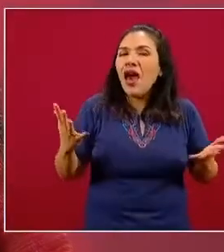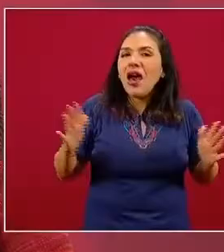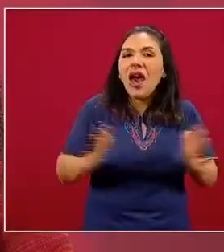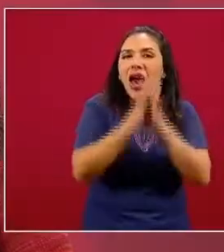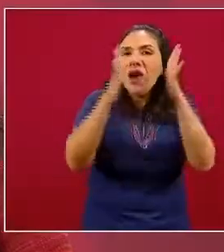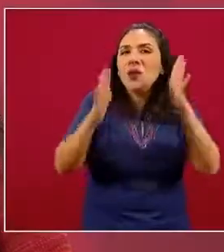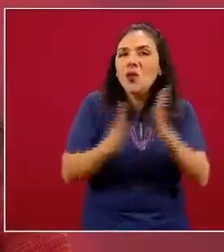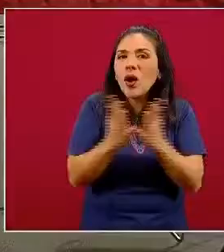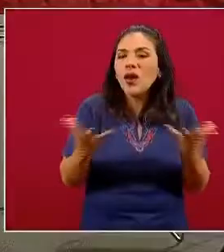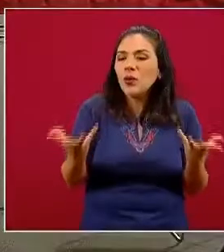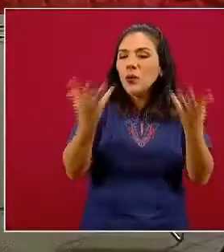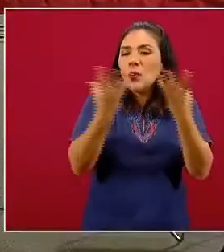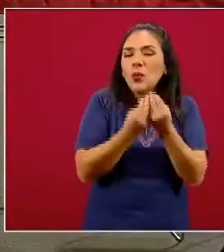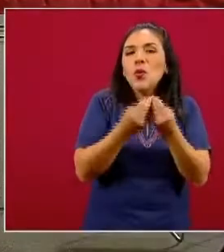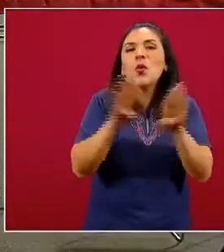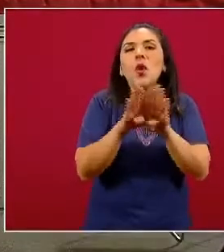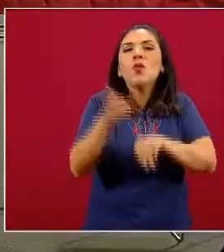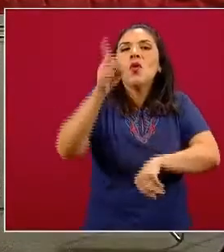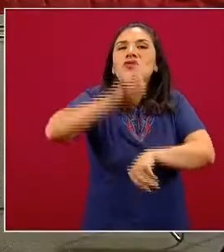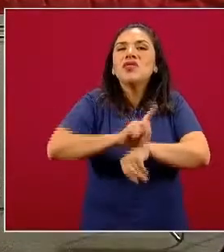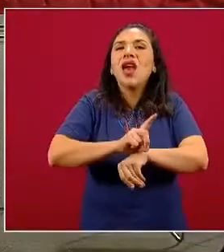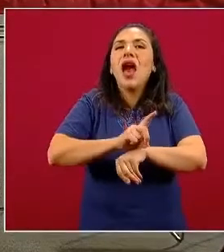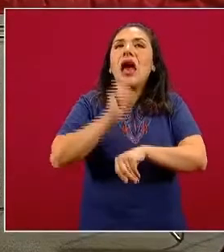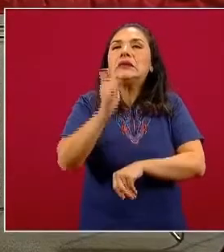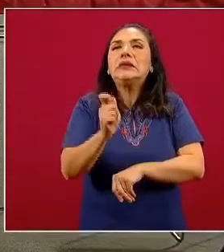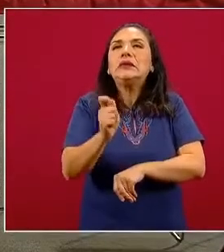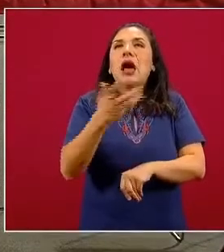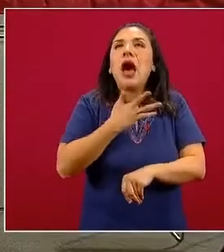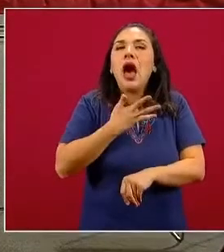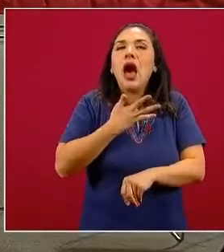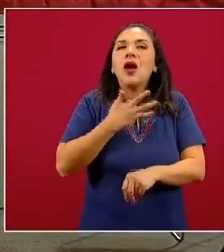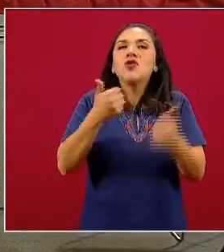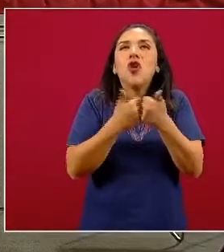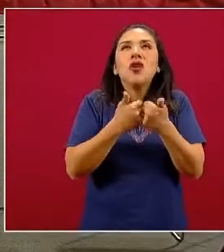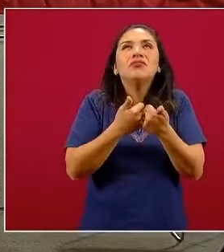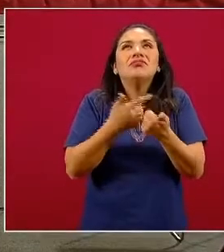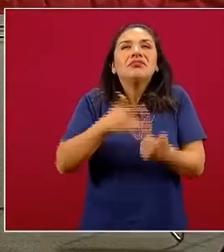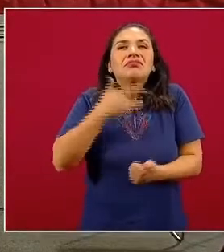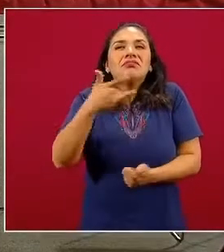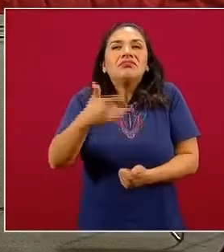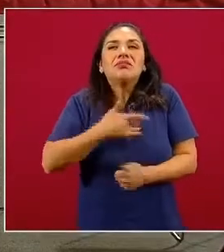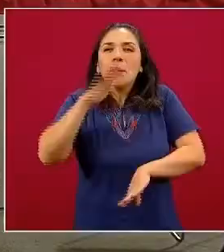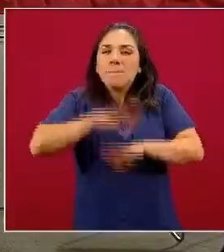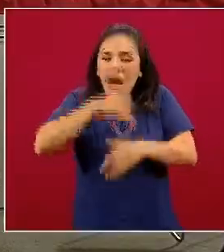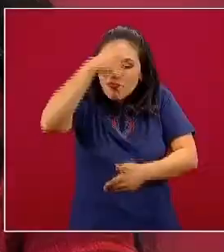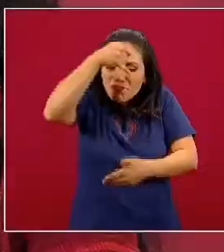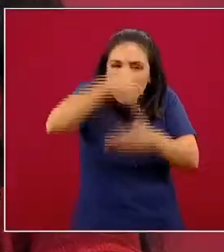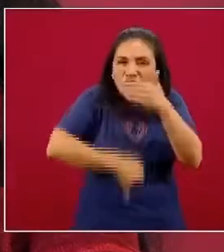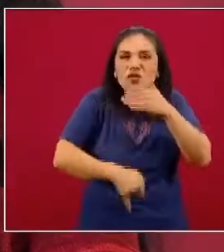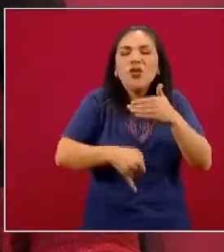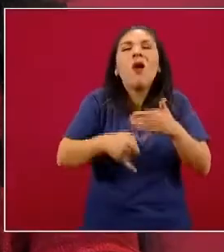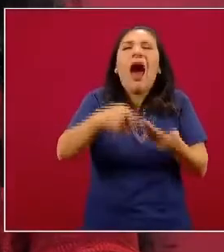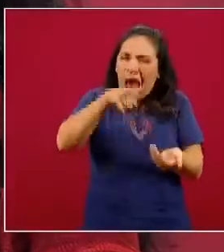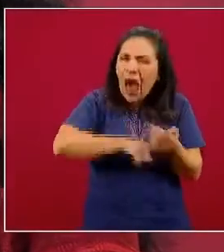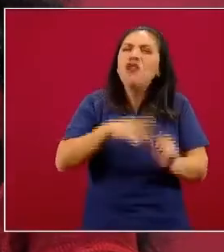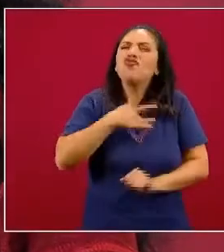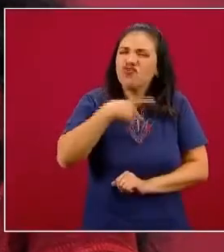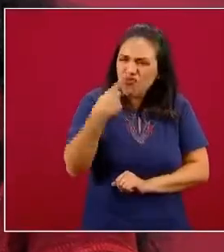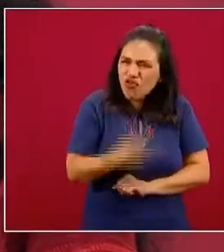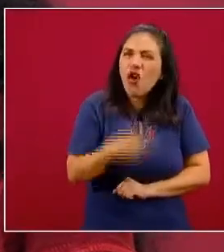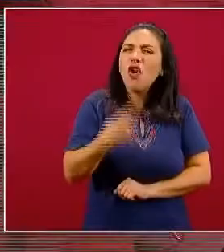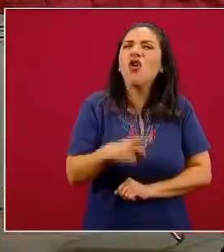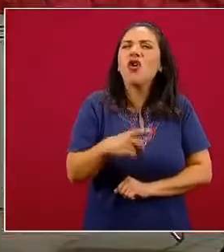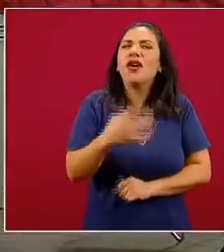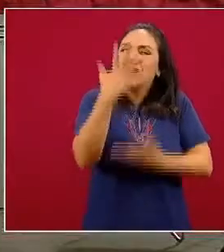celebración de un momento que tiene una parte mística, que tiene una parte sin duda dolorosa, que tiene una parte